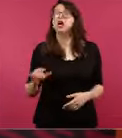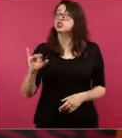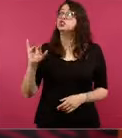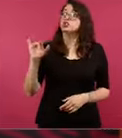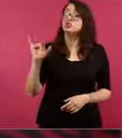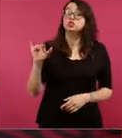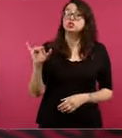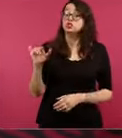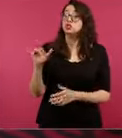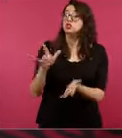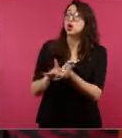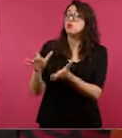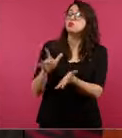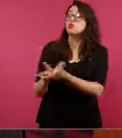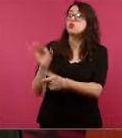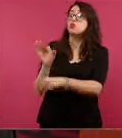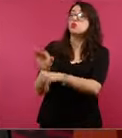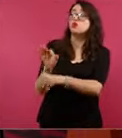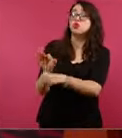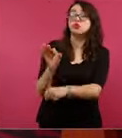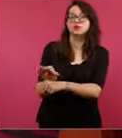no quieren